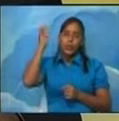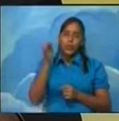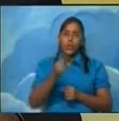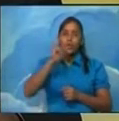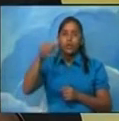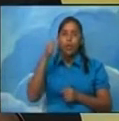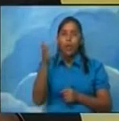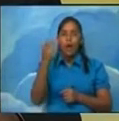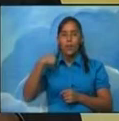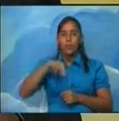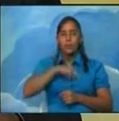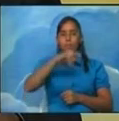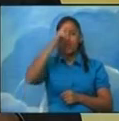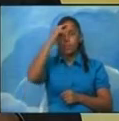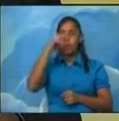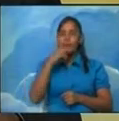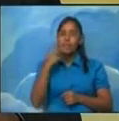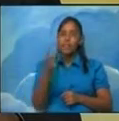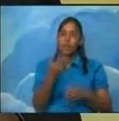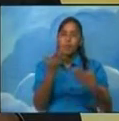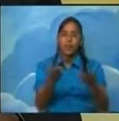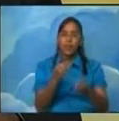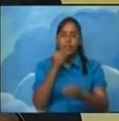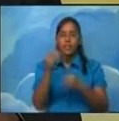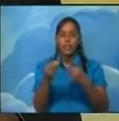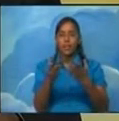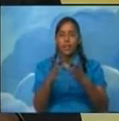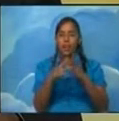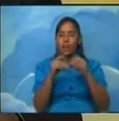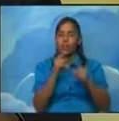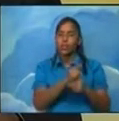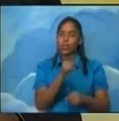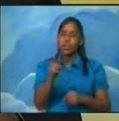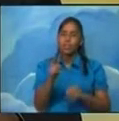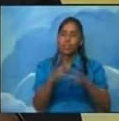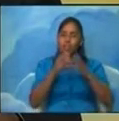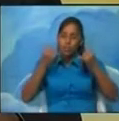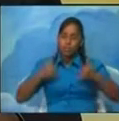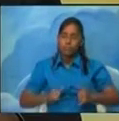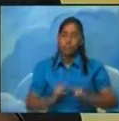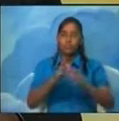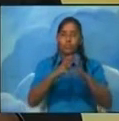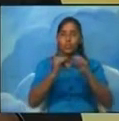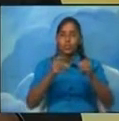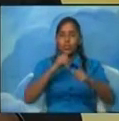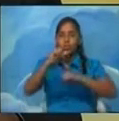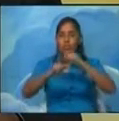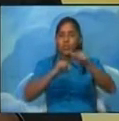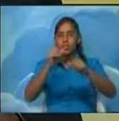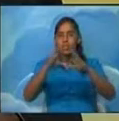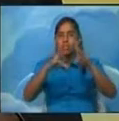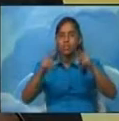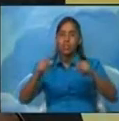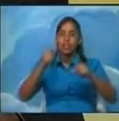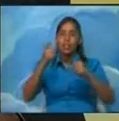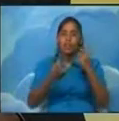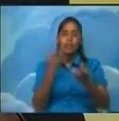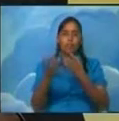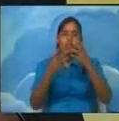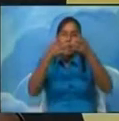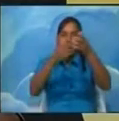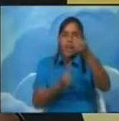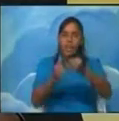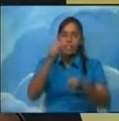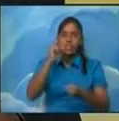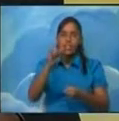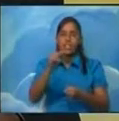a vuestros padres que había de darla a ellos y a su descendencia, tierra que fluye